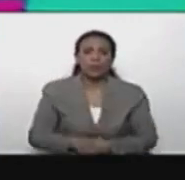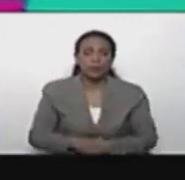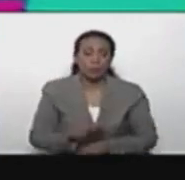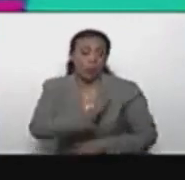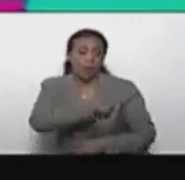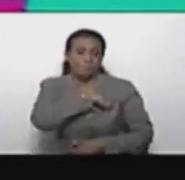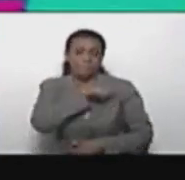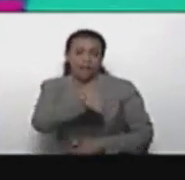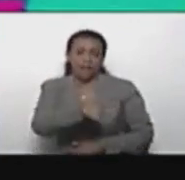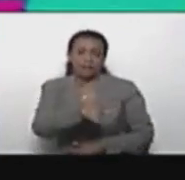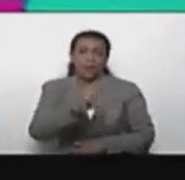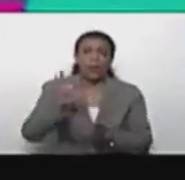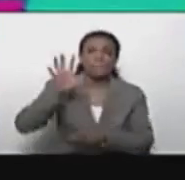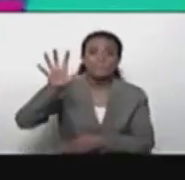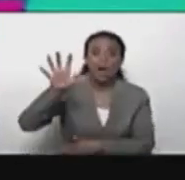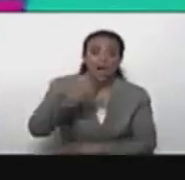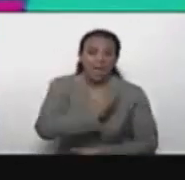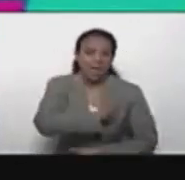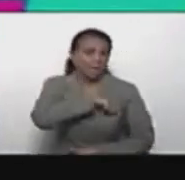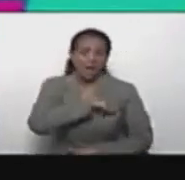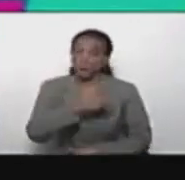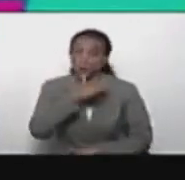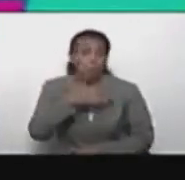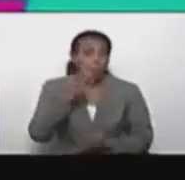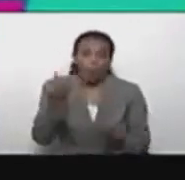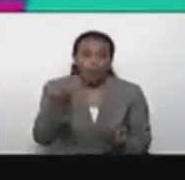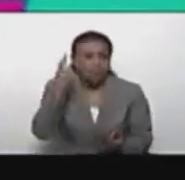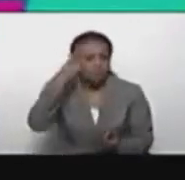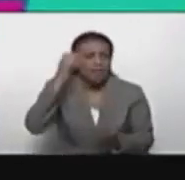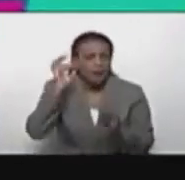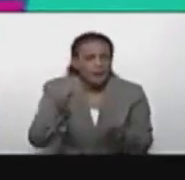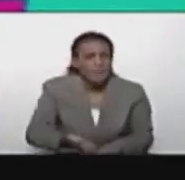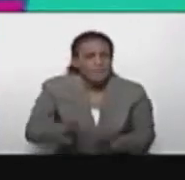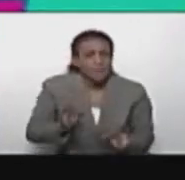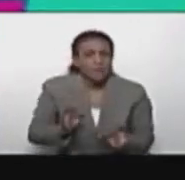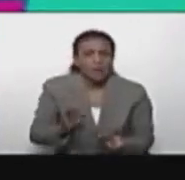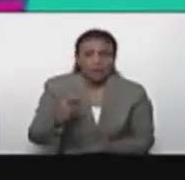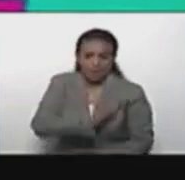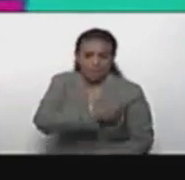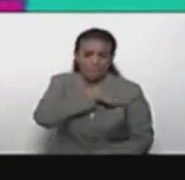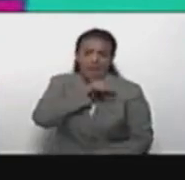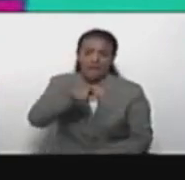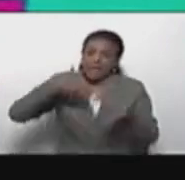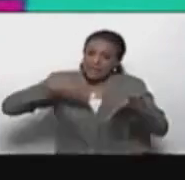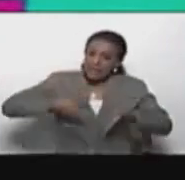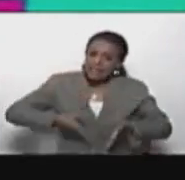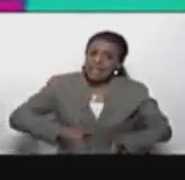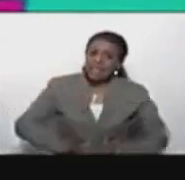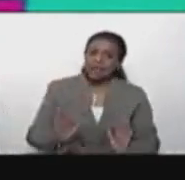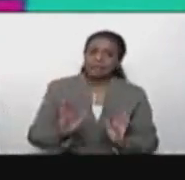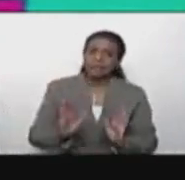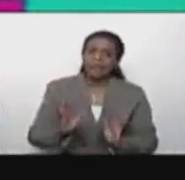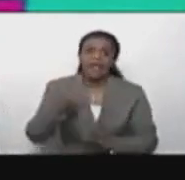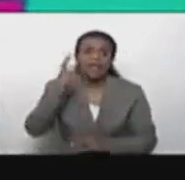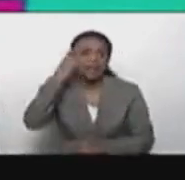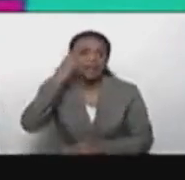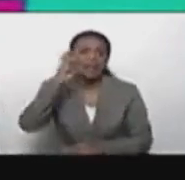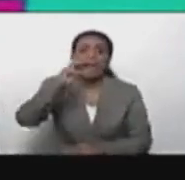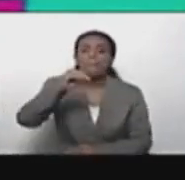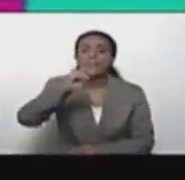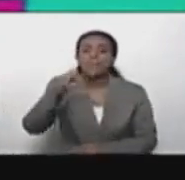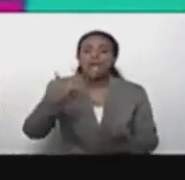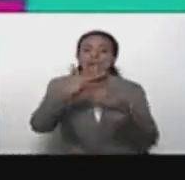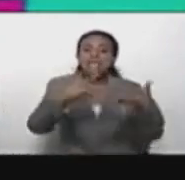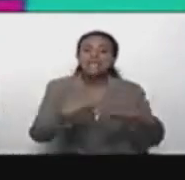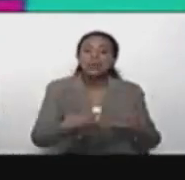España. ¿O es que España no tiene una fecha más bonita? El día del nacimiento de Miguel de Cervantes, por ejemplo.